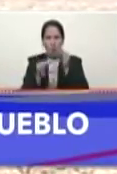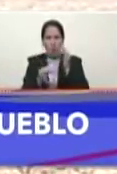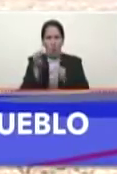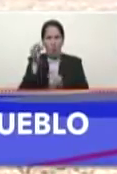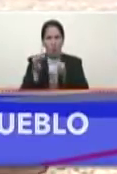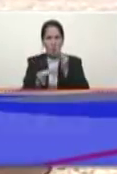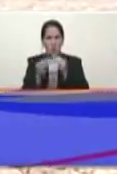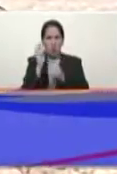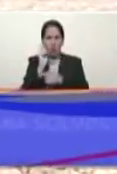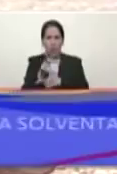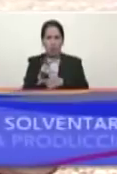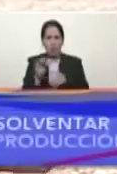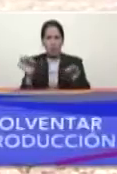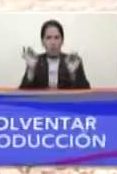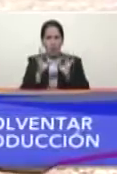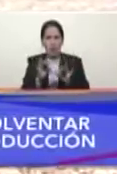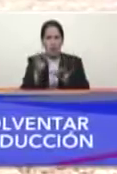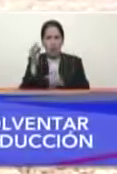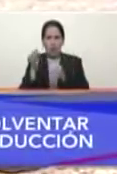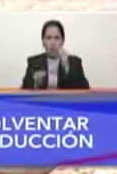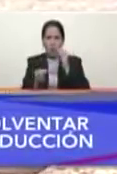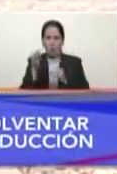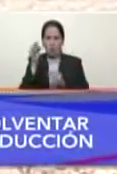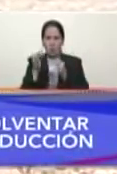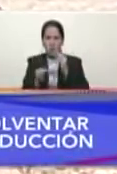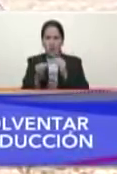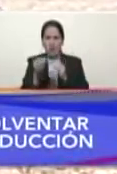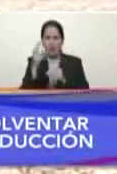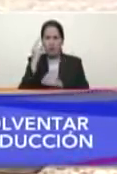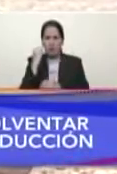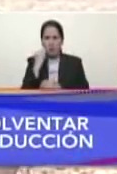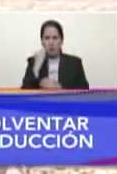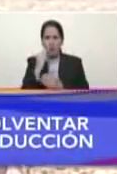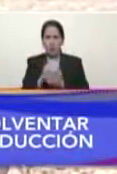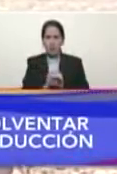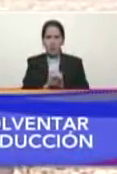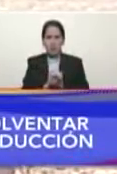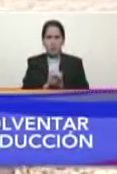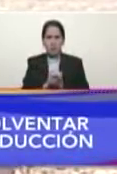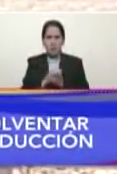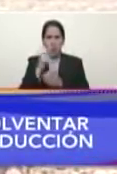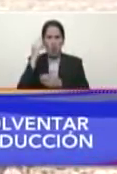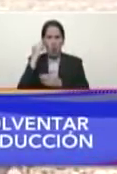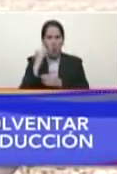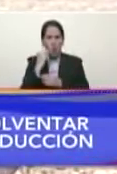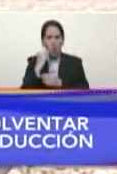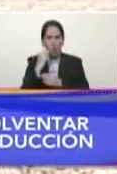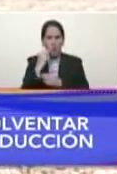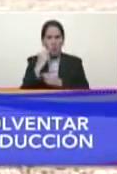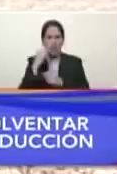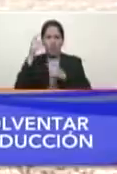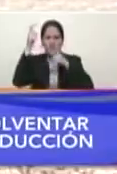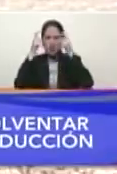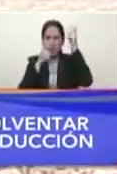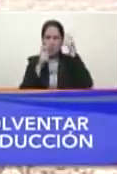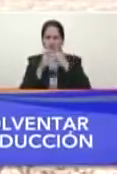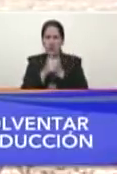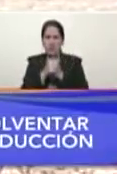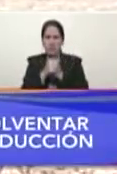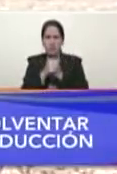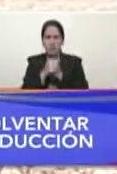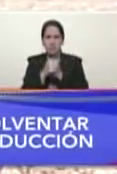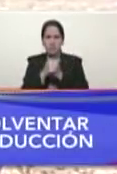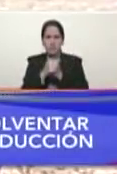jamás haya habido en Venezuela, la justa causa de Bolívar, la justa causa de nuestro comandante Chávez, la justa causa de